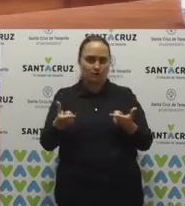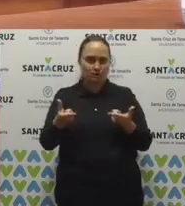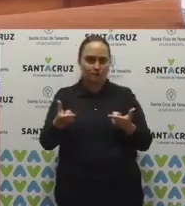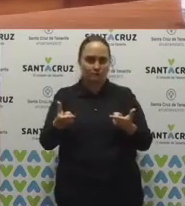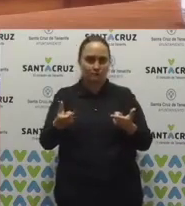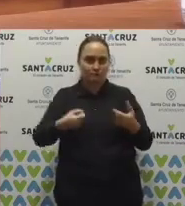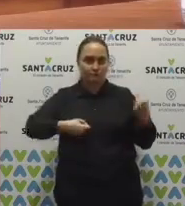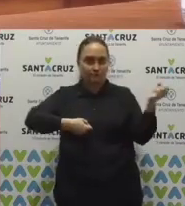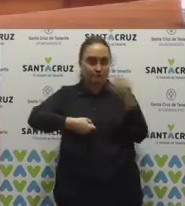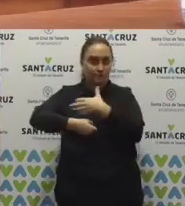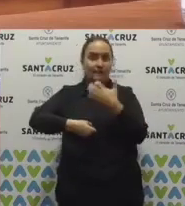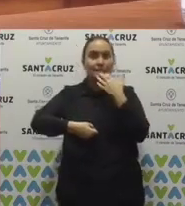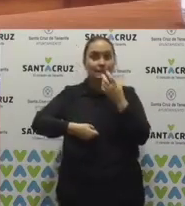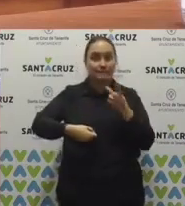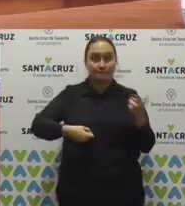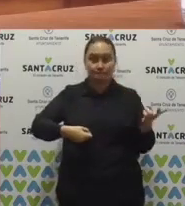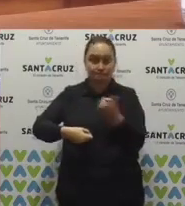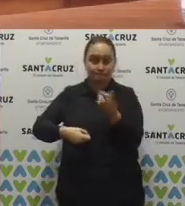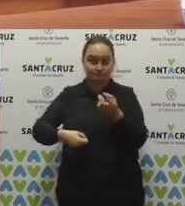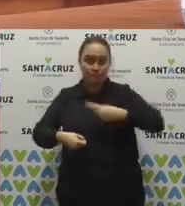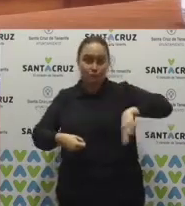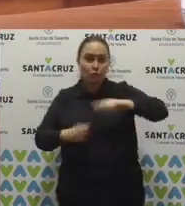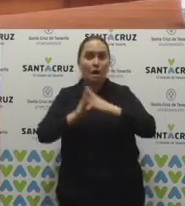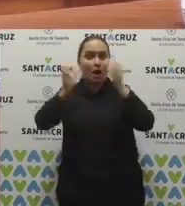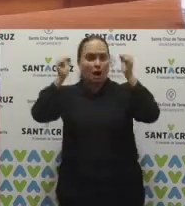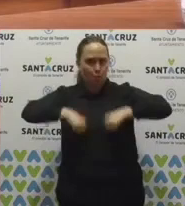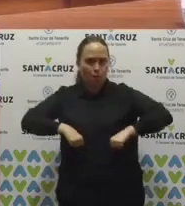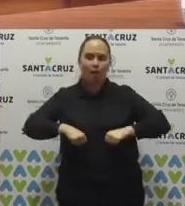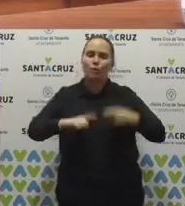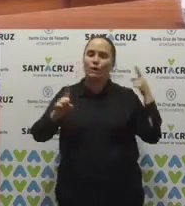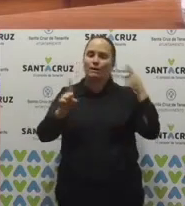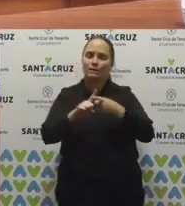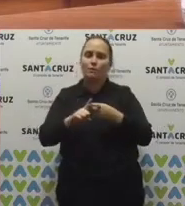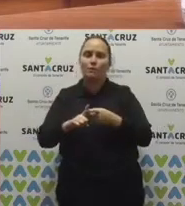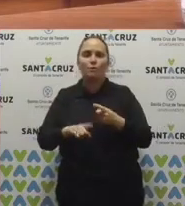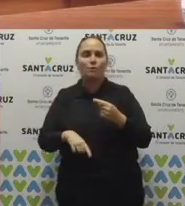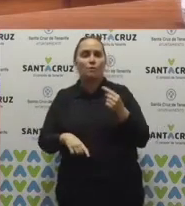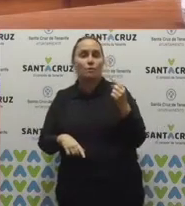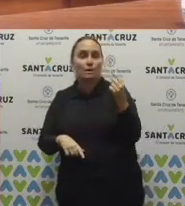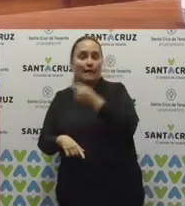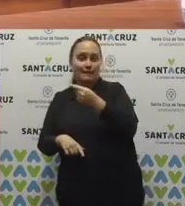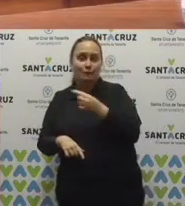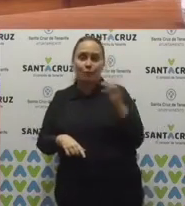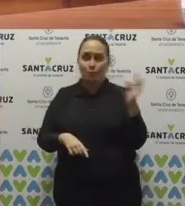la evaluación de los pros y los contras de